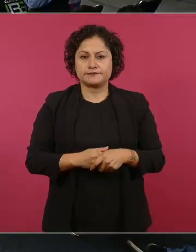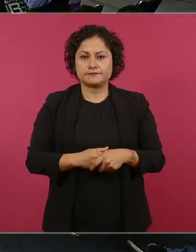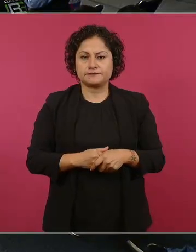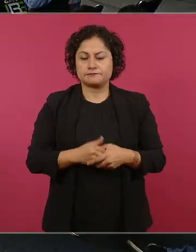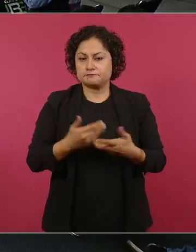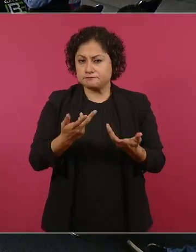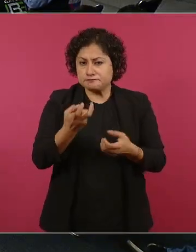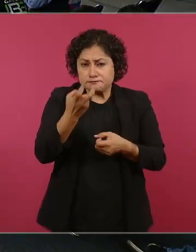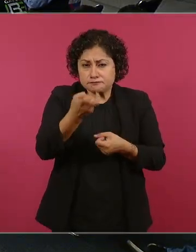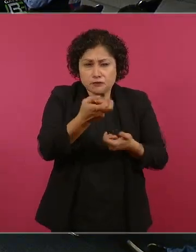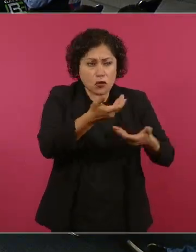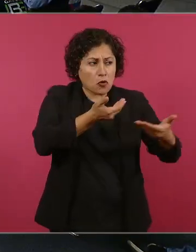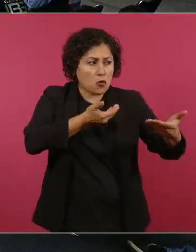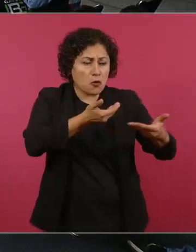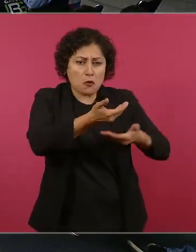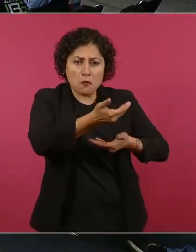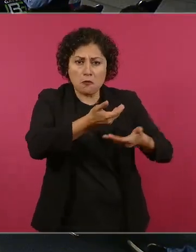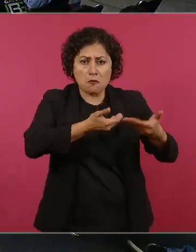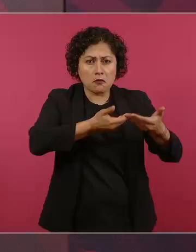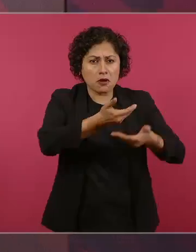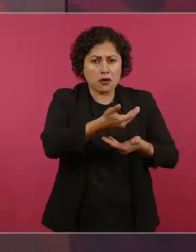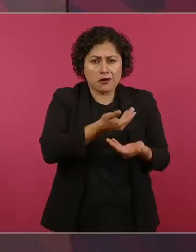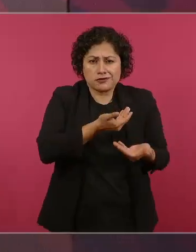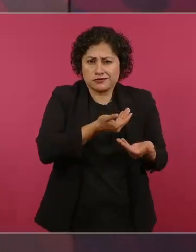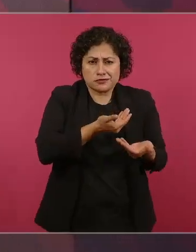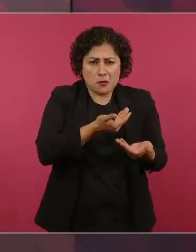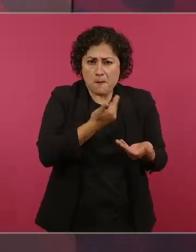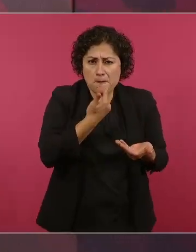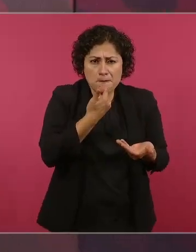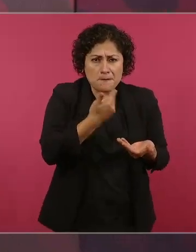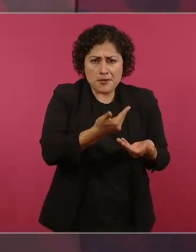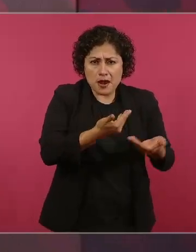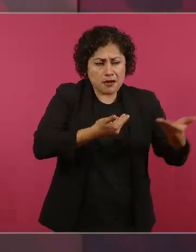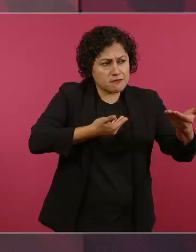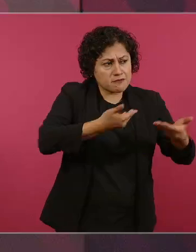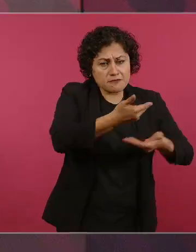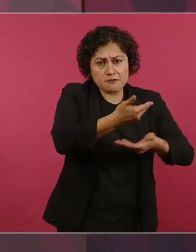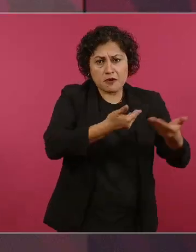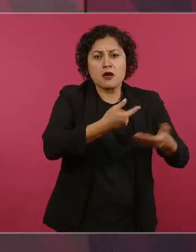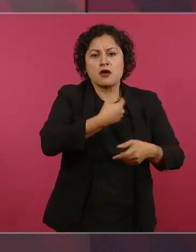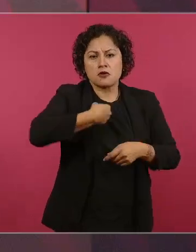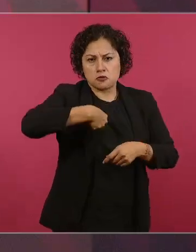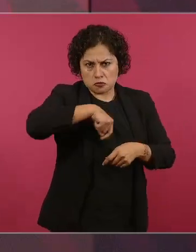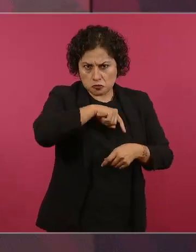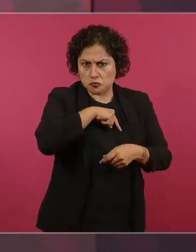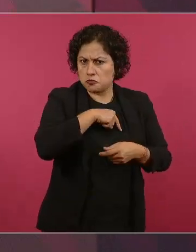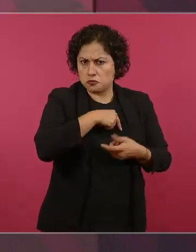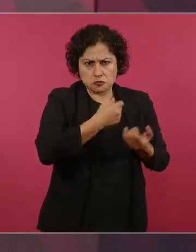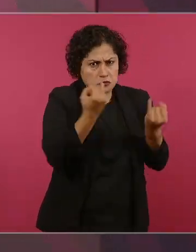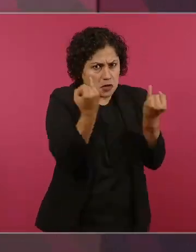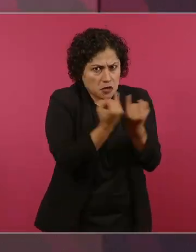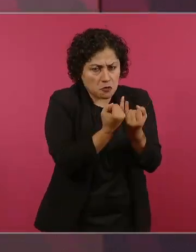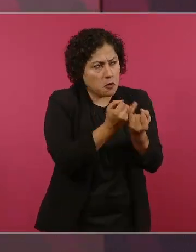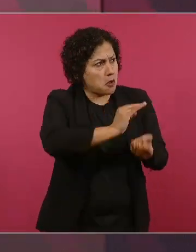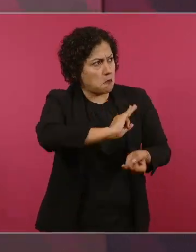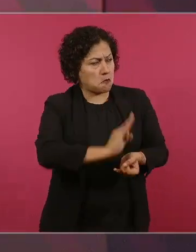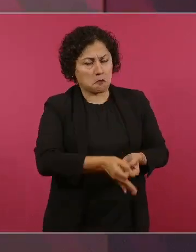y a nosotros nos ayuda esa relación, y no nos negamos.